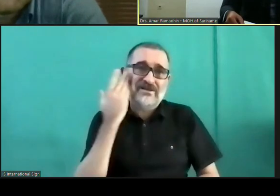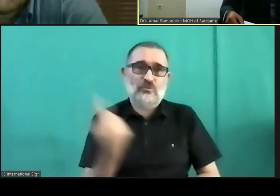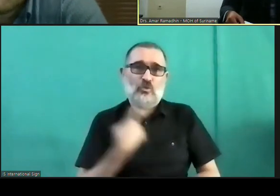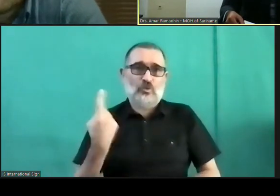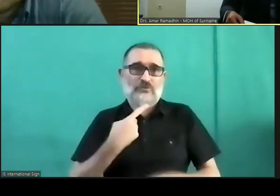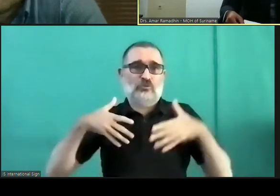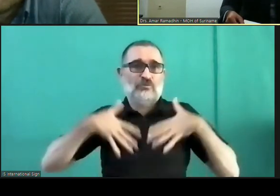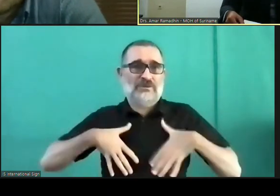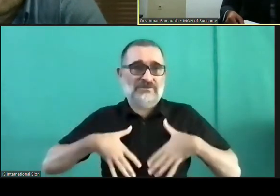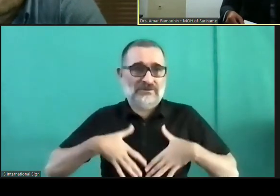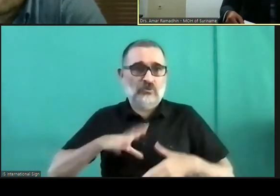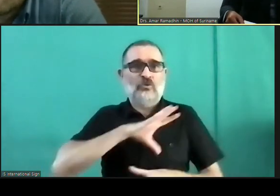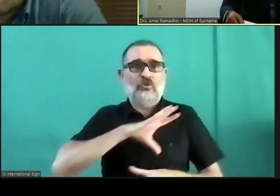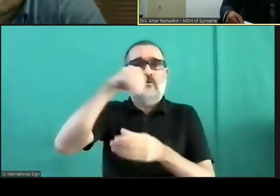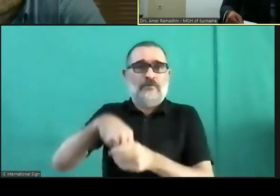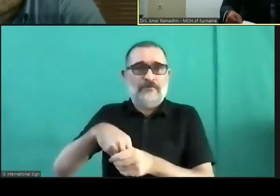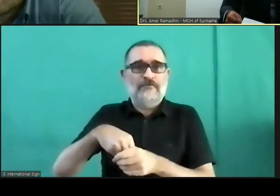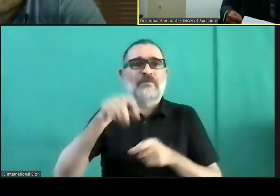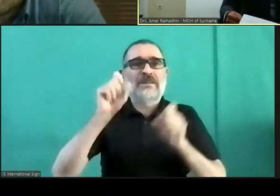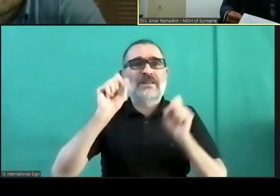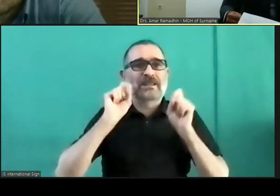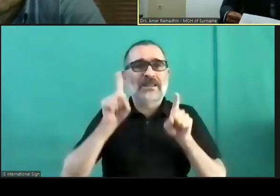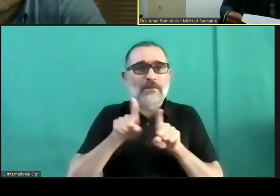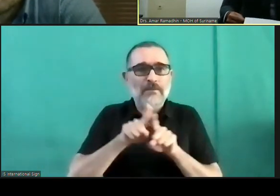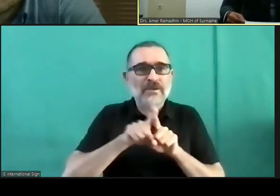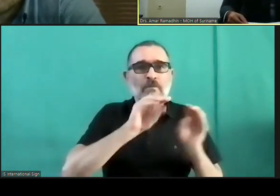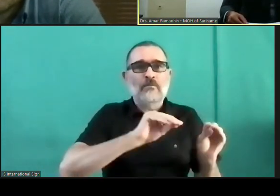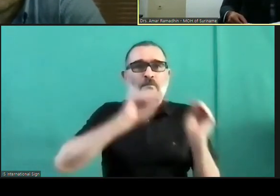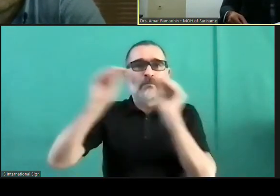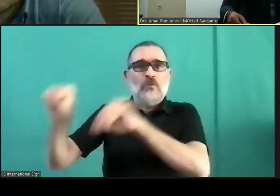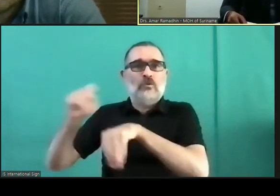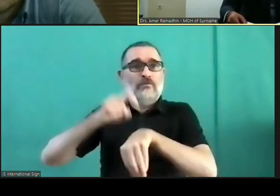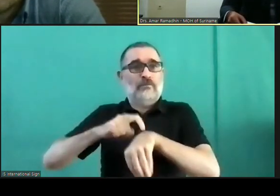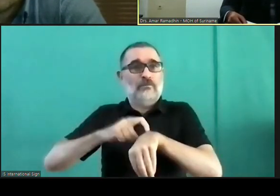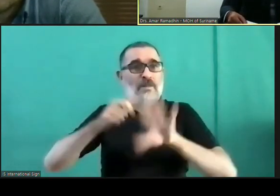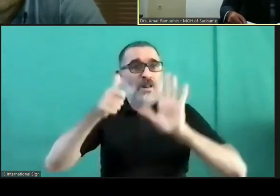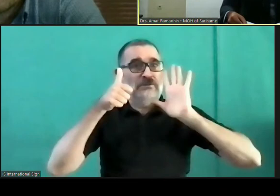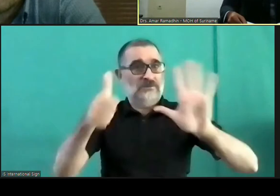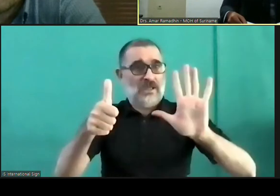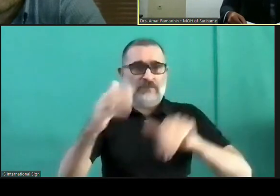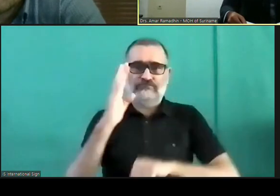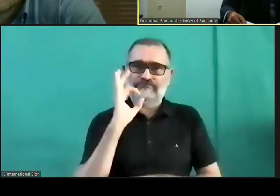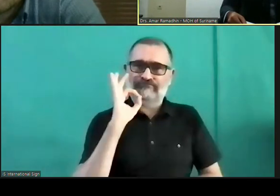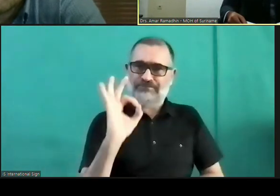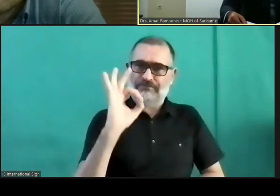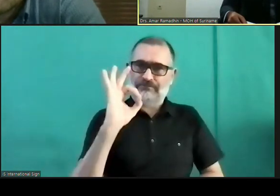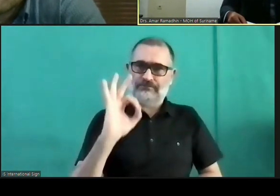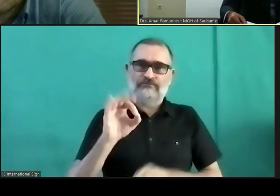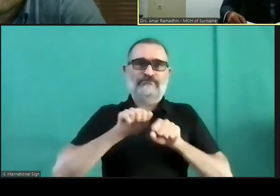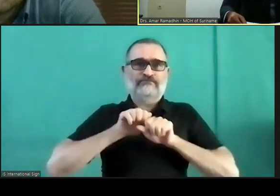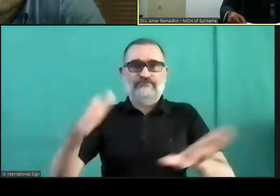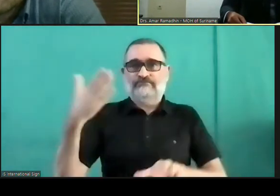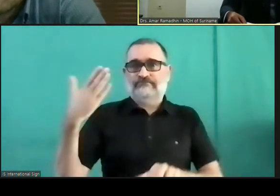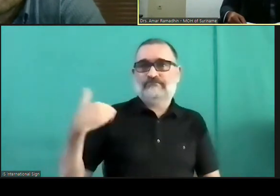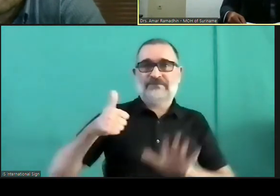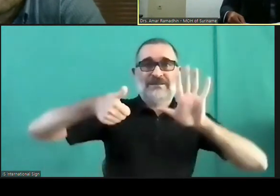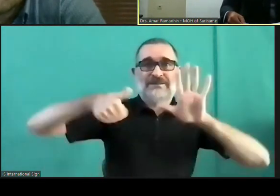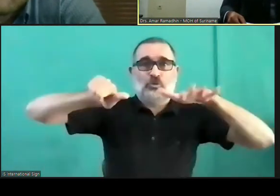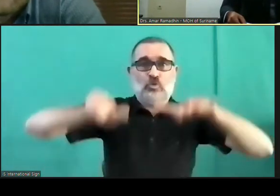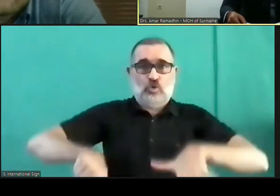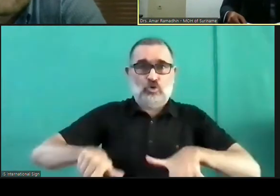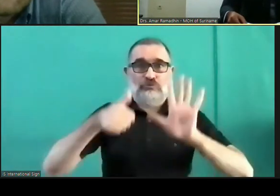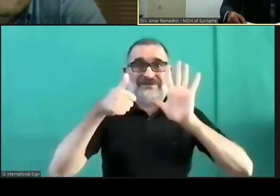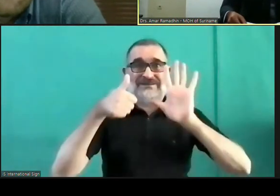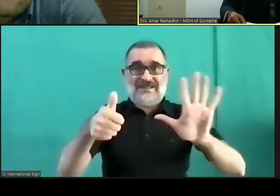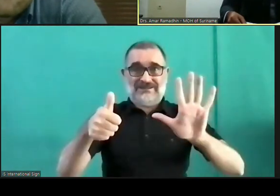y permite a la gente a seguirlo en su propio tiempo y hay 89 participantes de